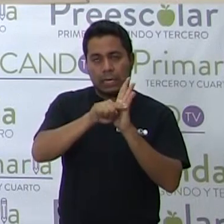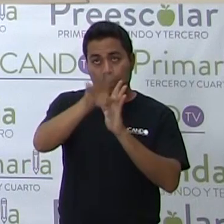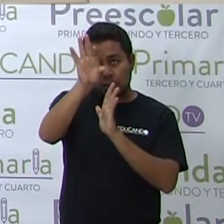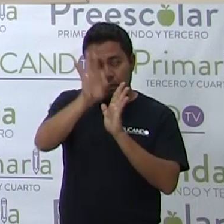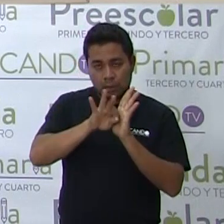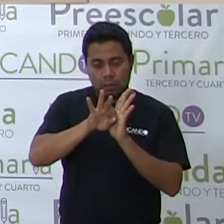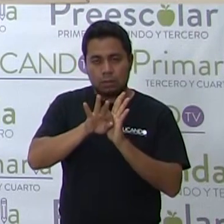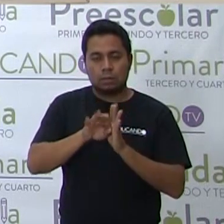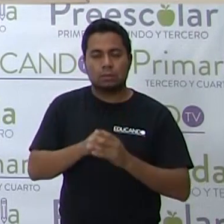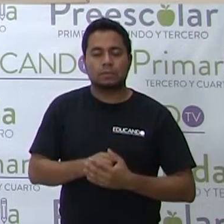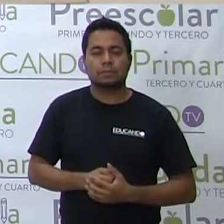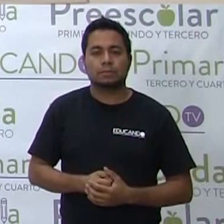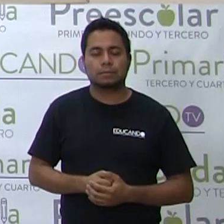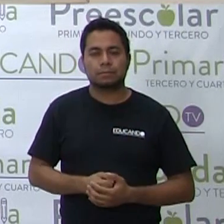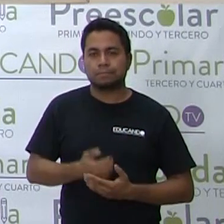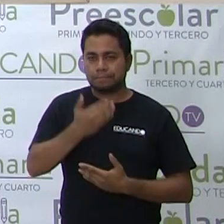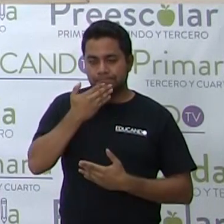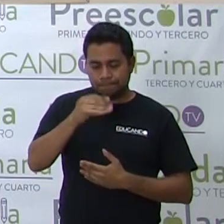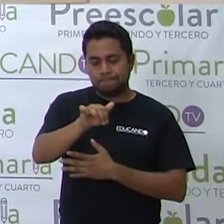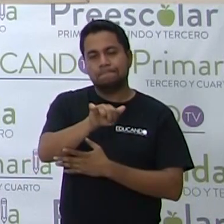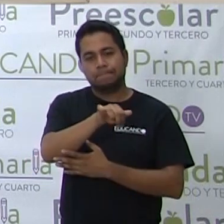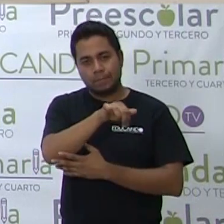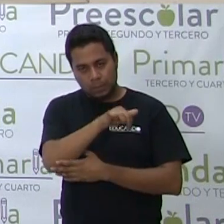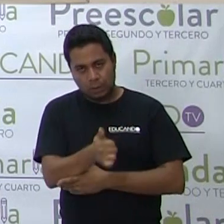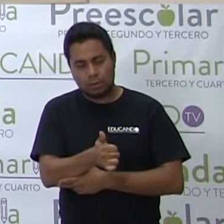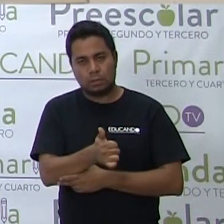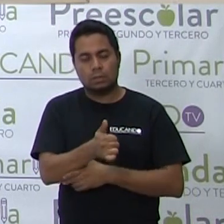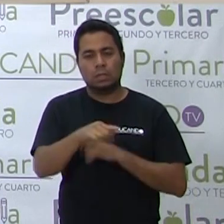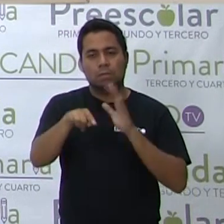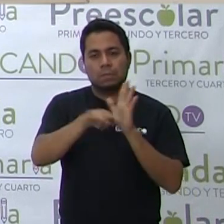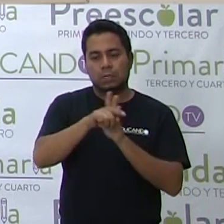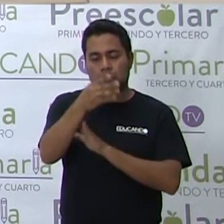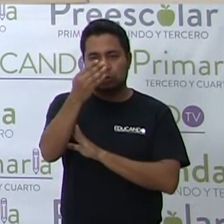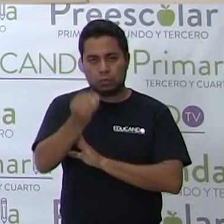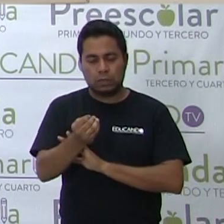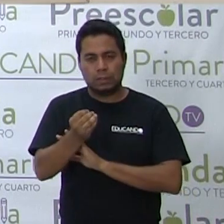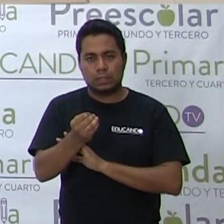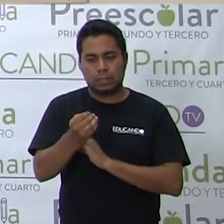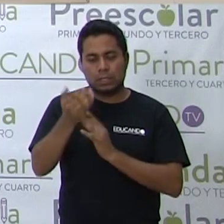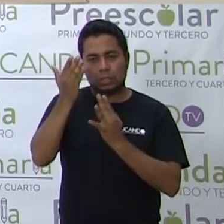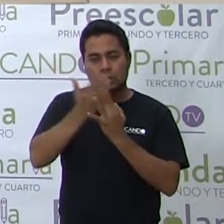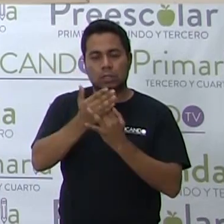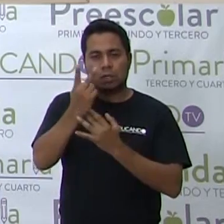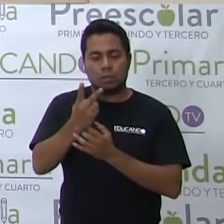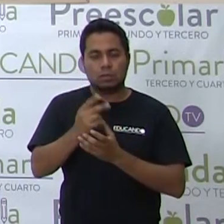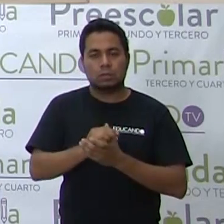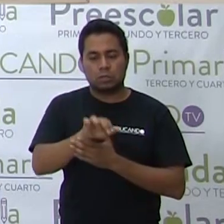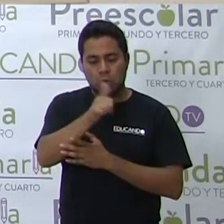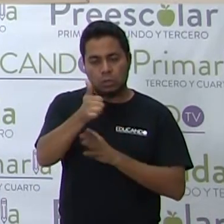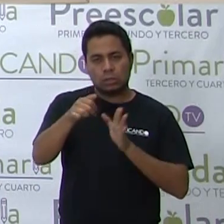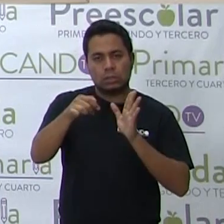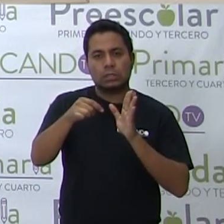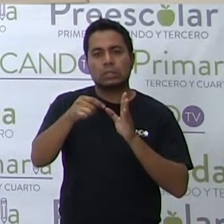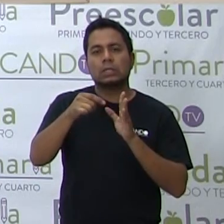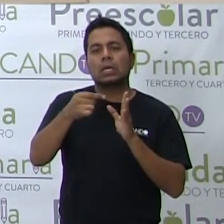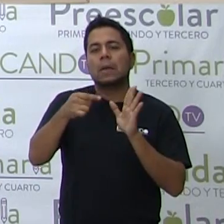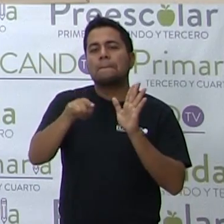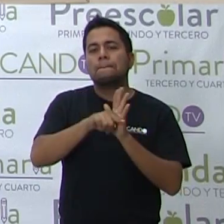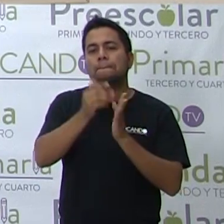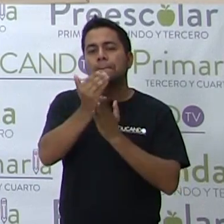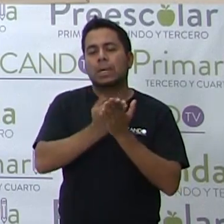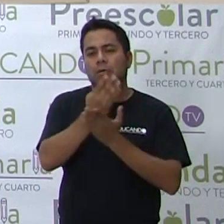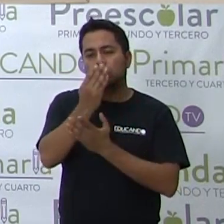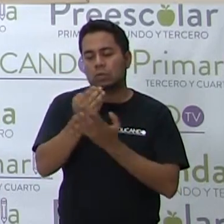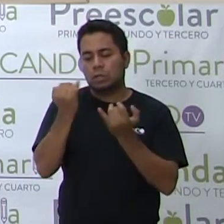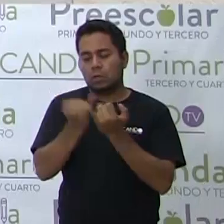Sí el de abajo entonces 11 - 9 sobre 2 11 - 9 Cuánto es